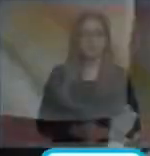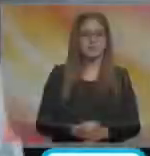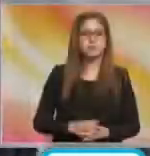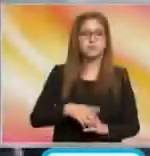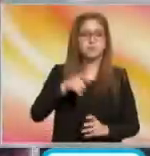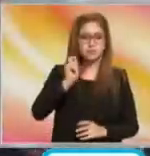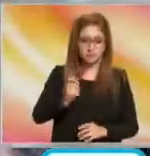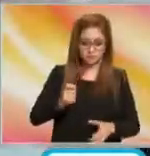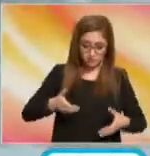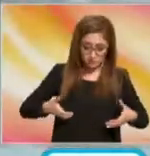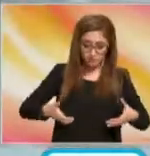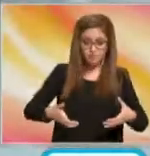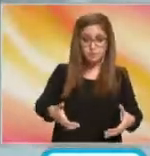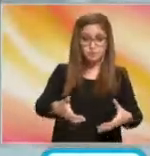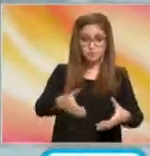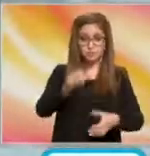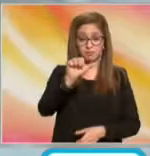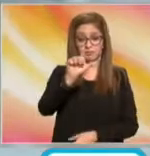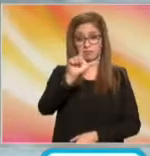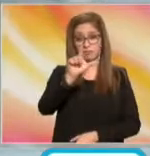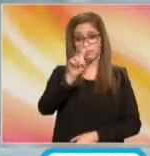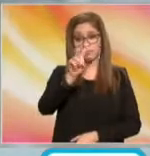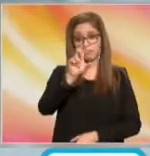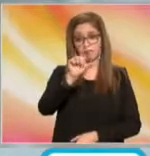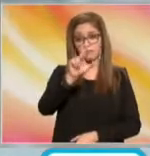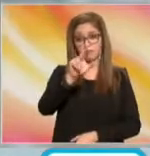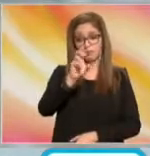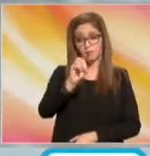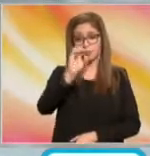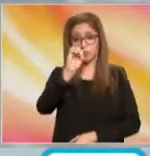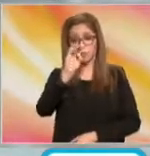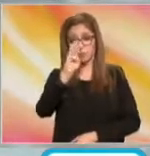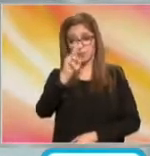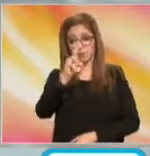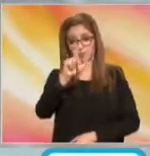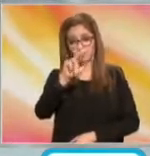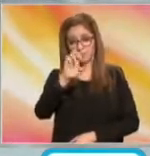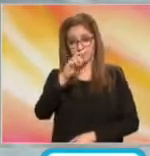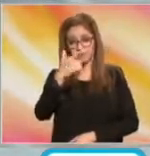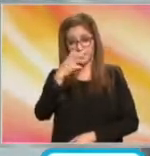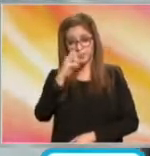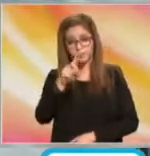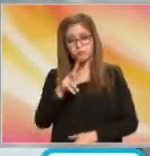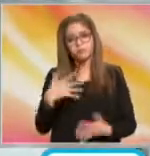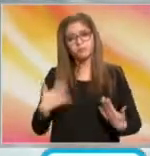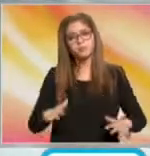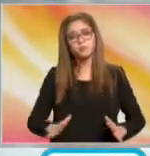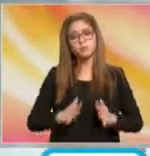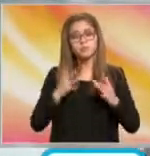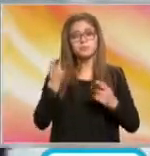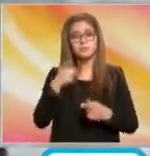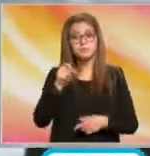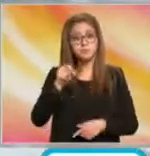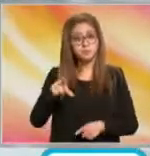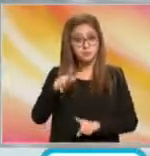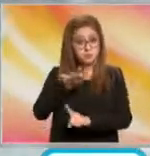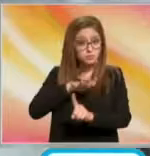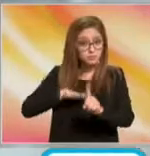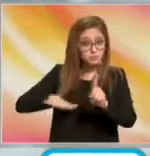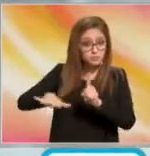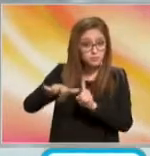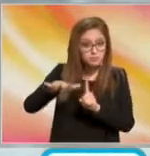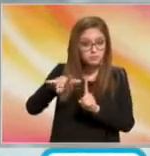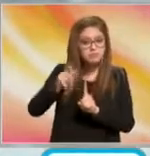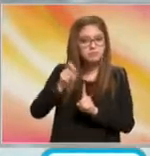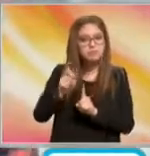Recorrer la calle de Álvaro Obregón, para sorpresas, pero además por ese espíritu que tiene la misma colonia, en donde miren